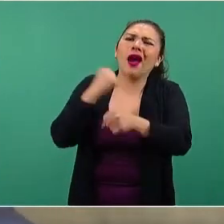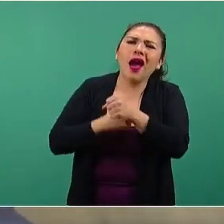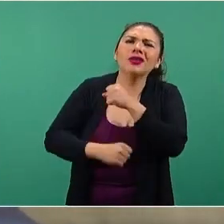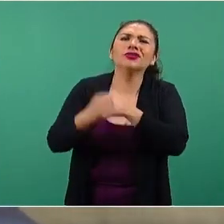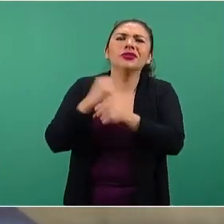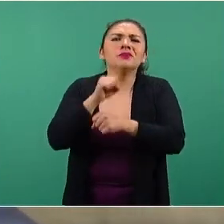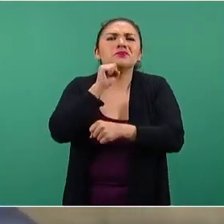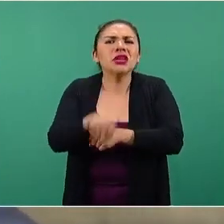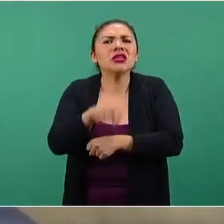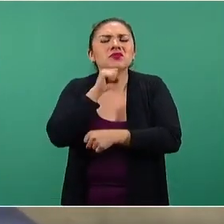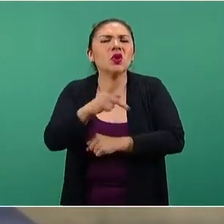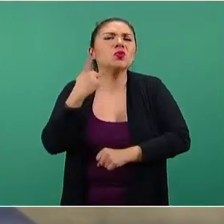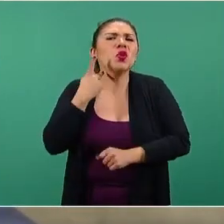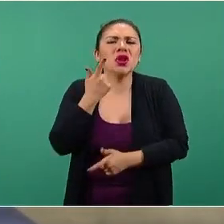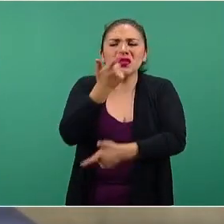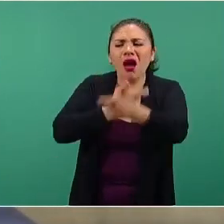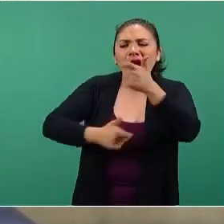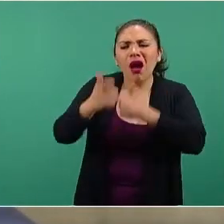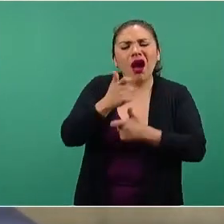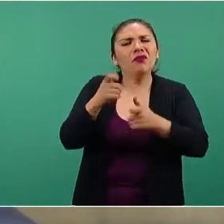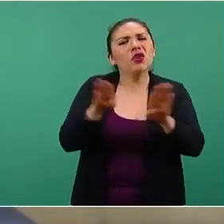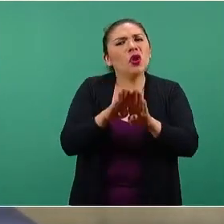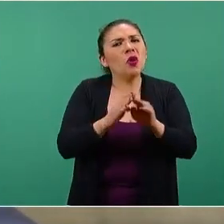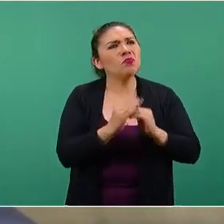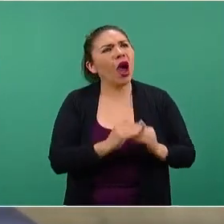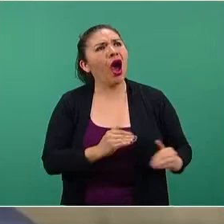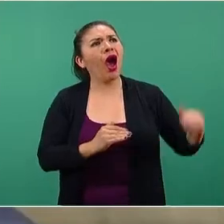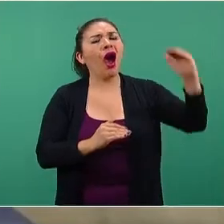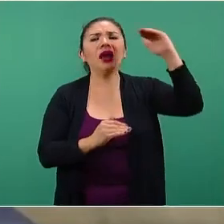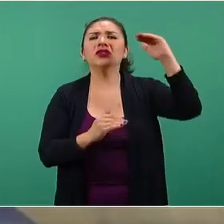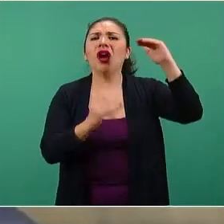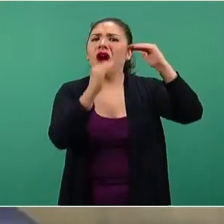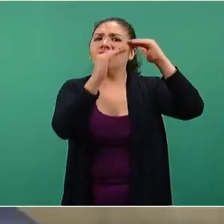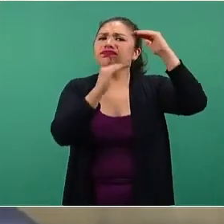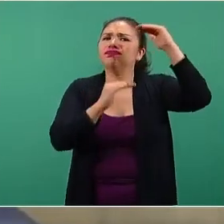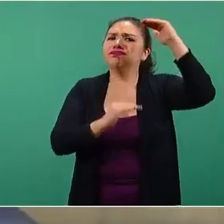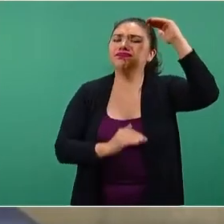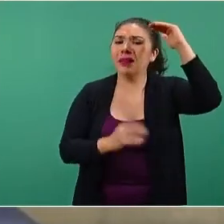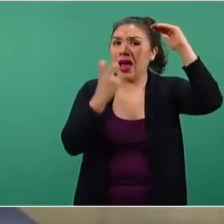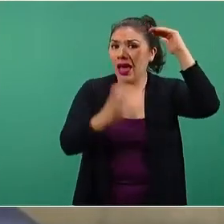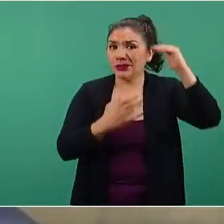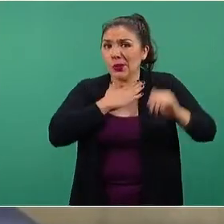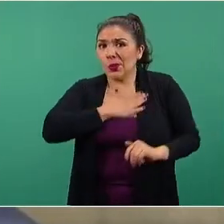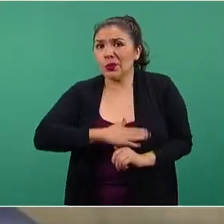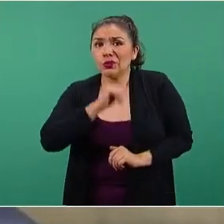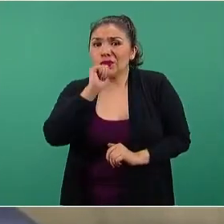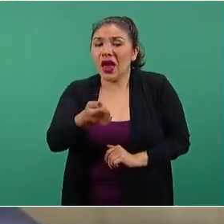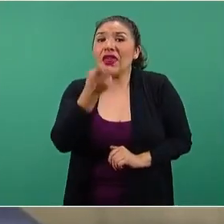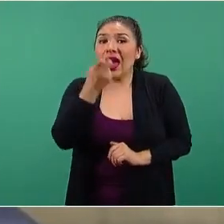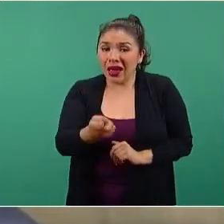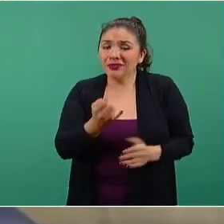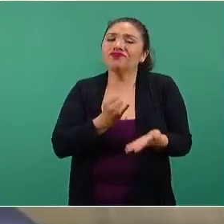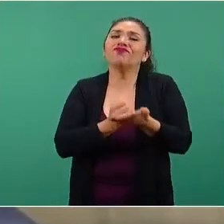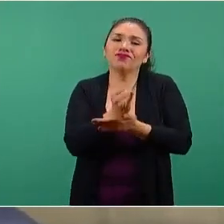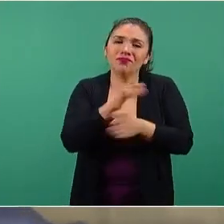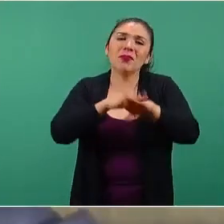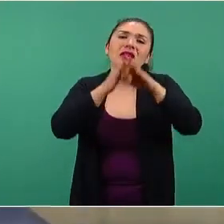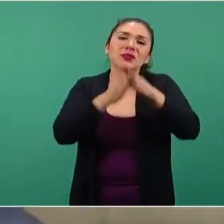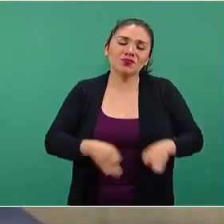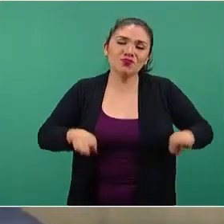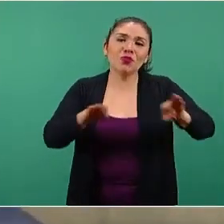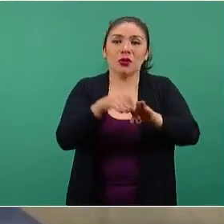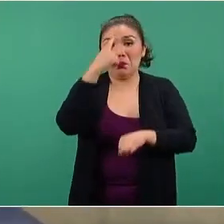políticas económicas que han aumentado la desigualdad y que es definitivamente uno de los determinantes sociales